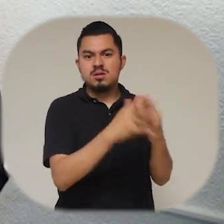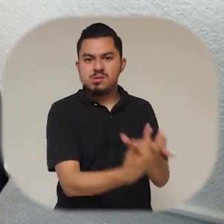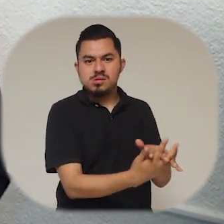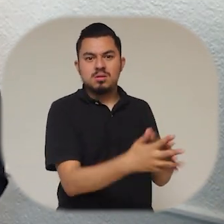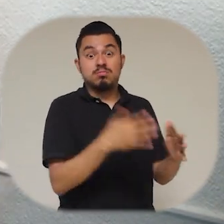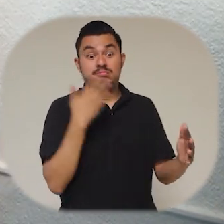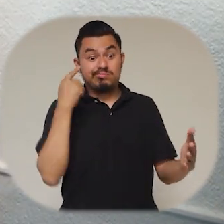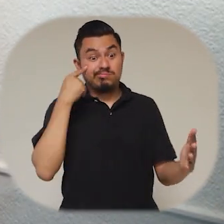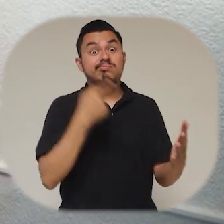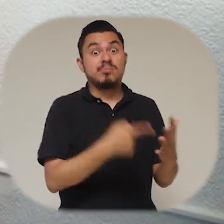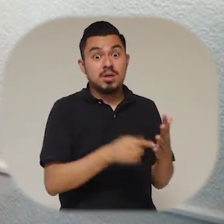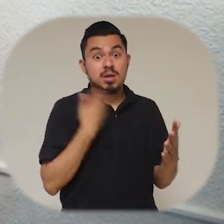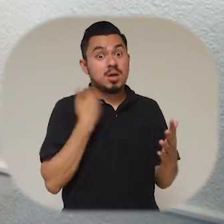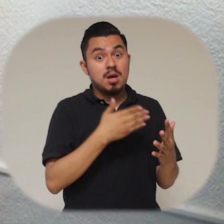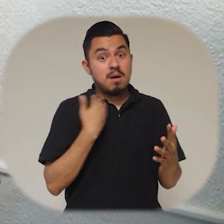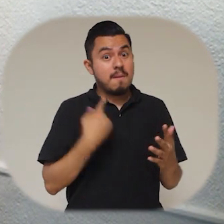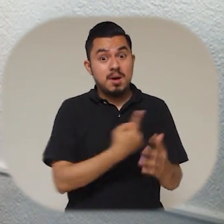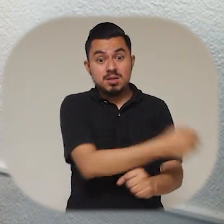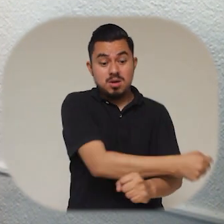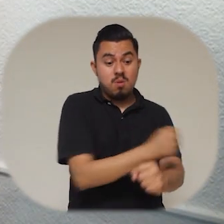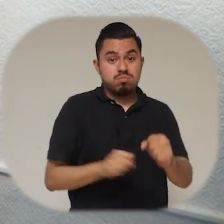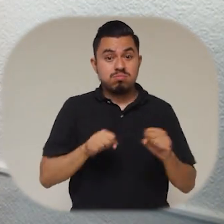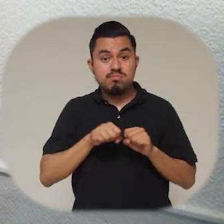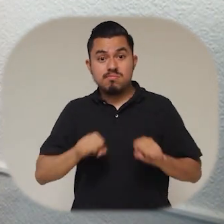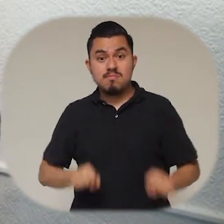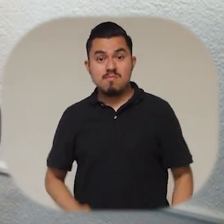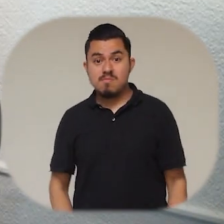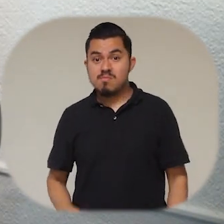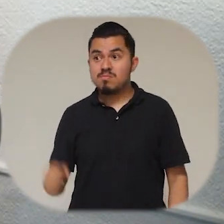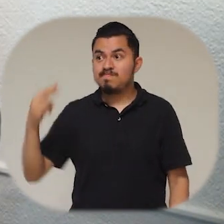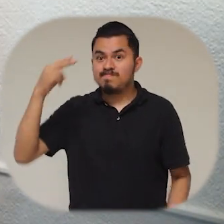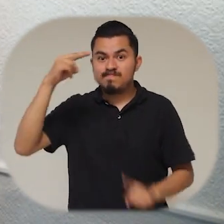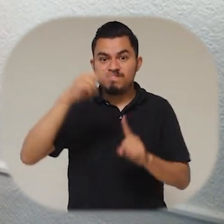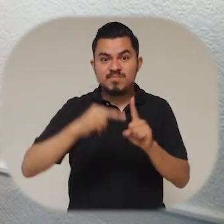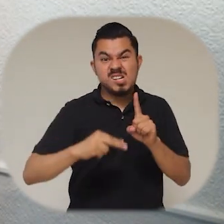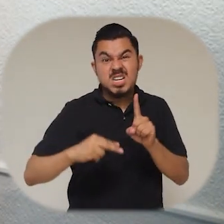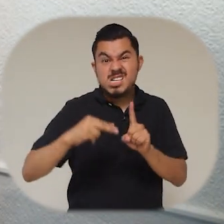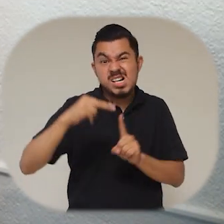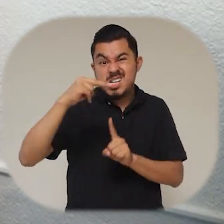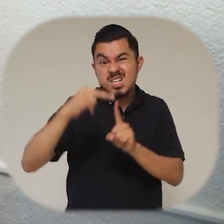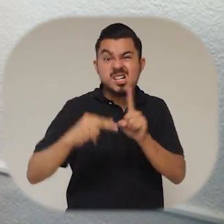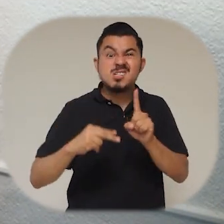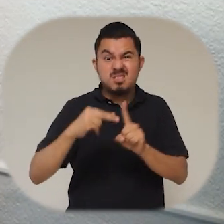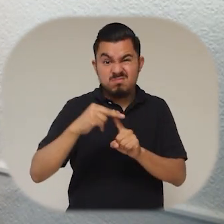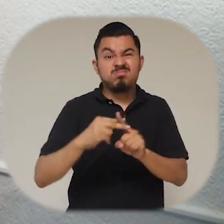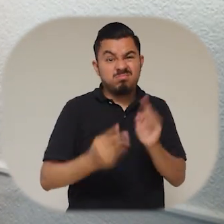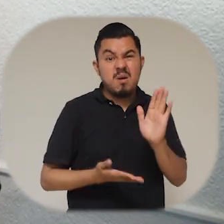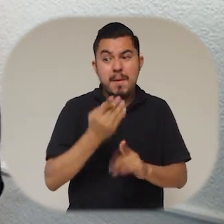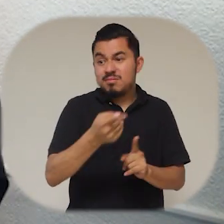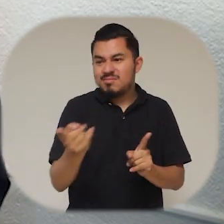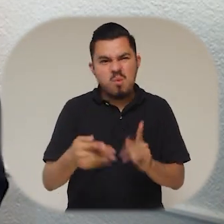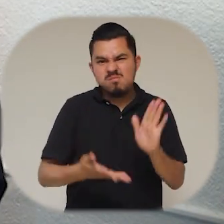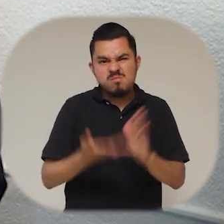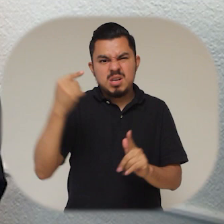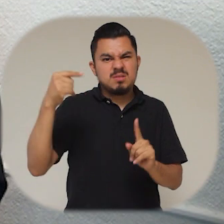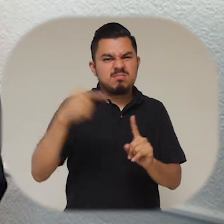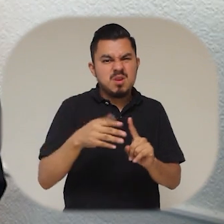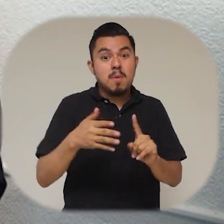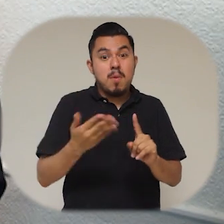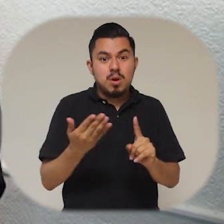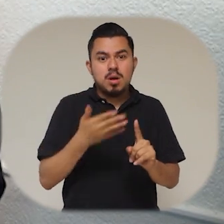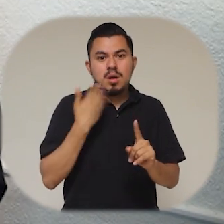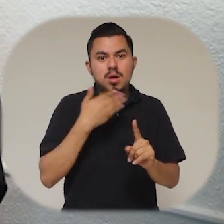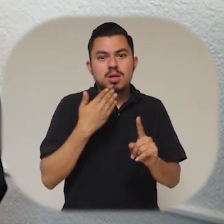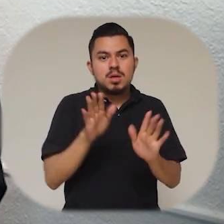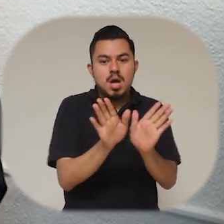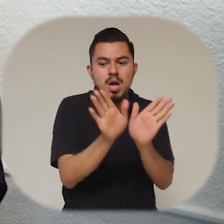Israel cae, los sacerdotes fueron corruptos desde el principio, más que todos. Así que cuando Jesús vino a la tierra,